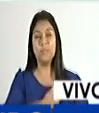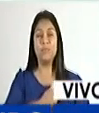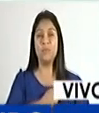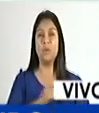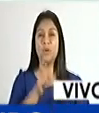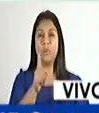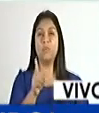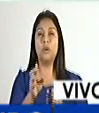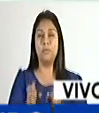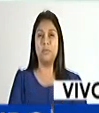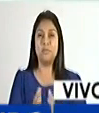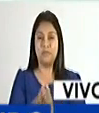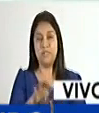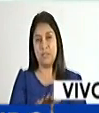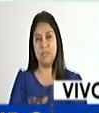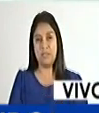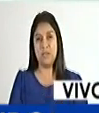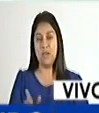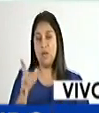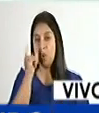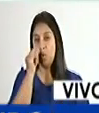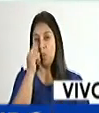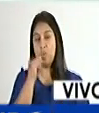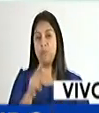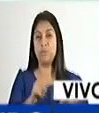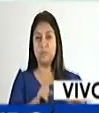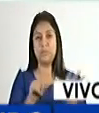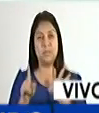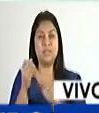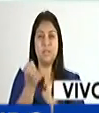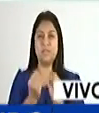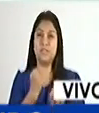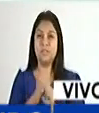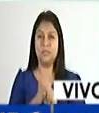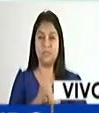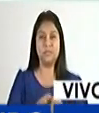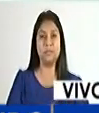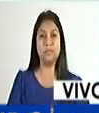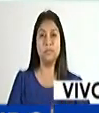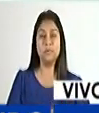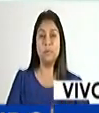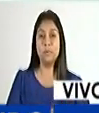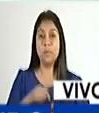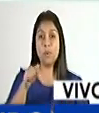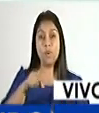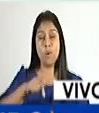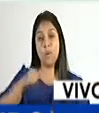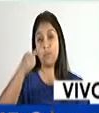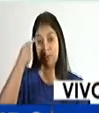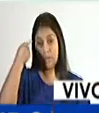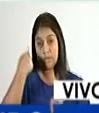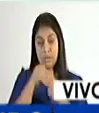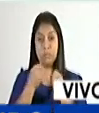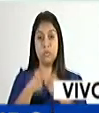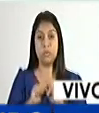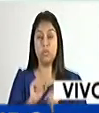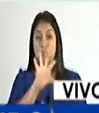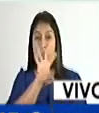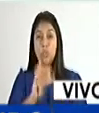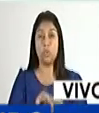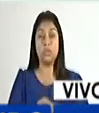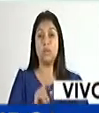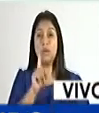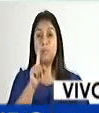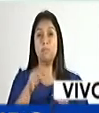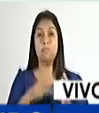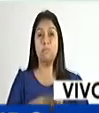un paciente de sexo masculino de 66 años. El día de hoy hemos realizado un total